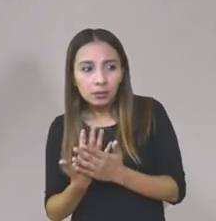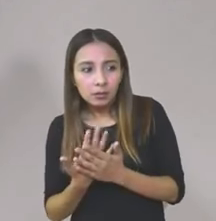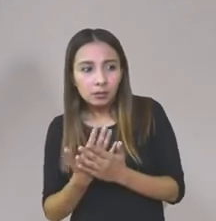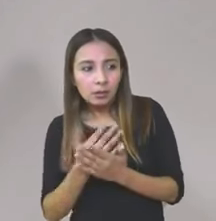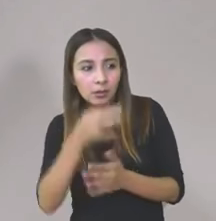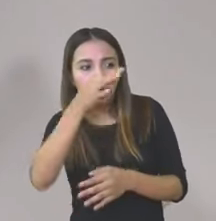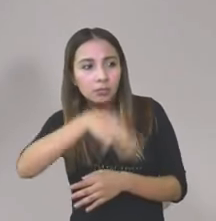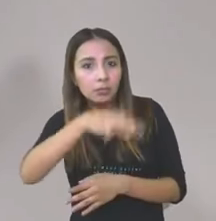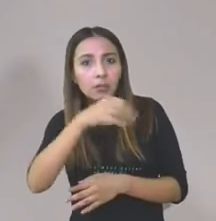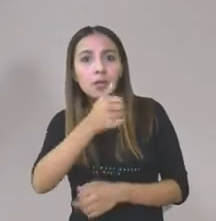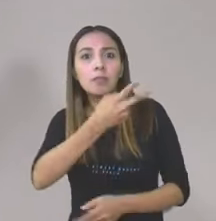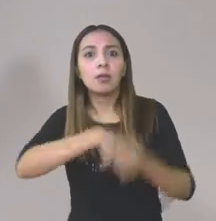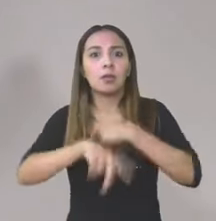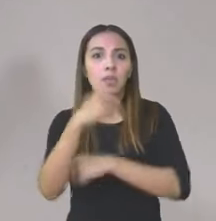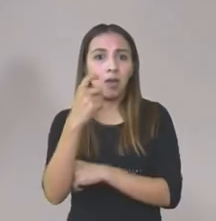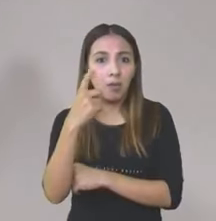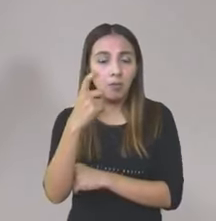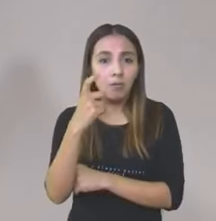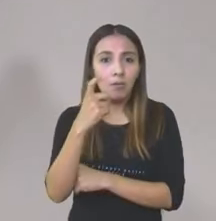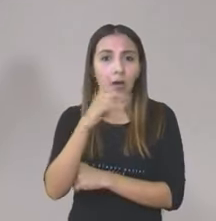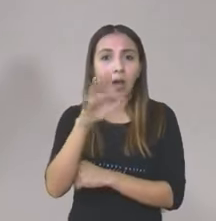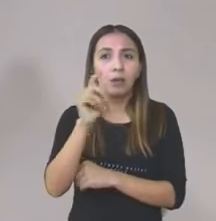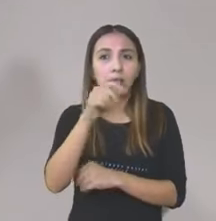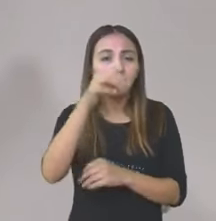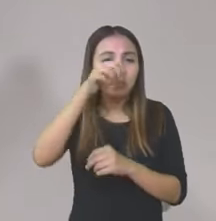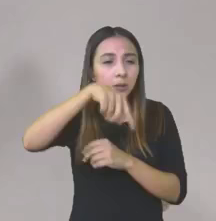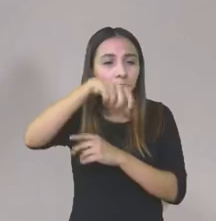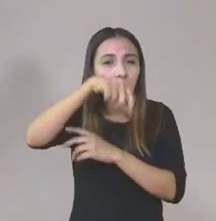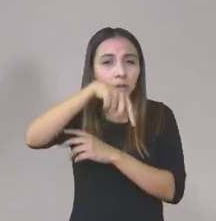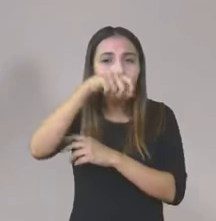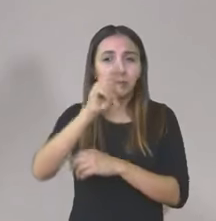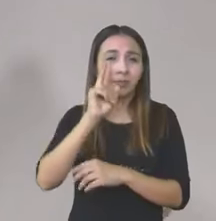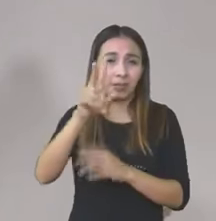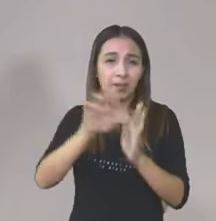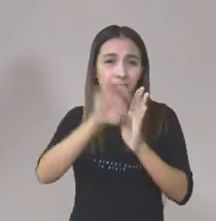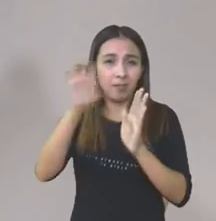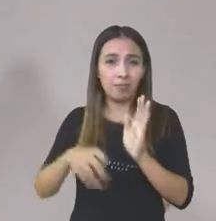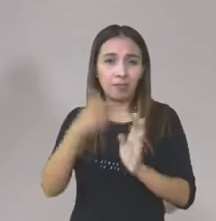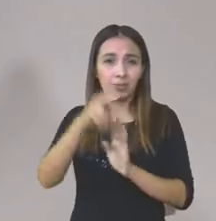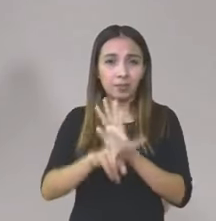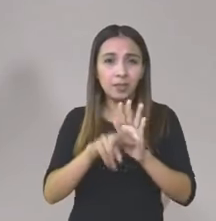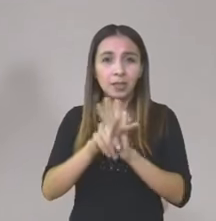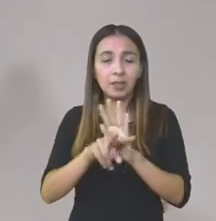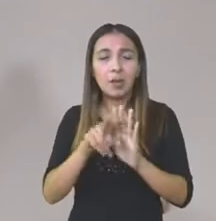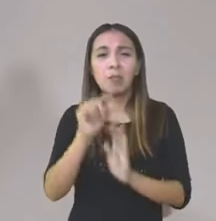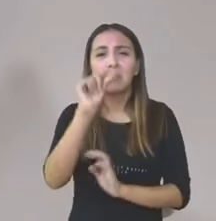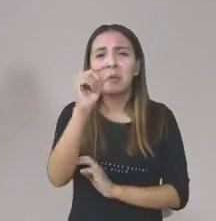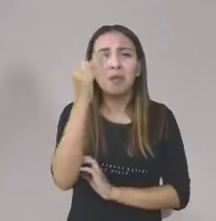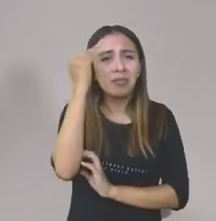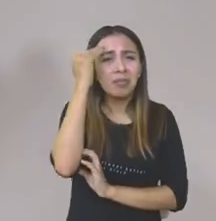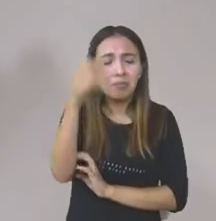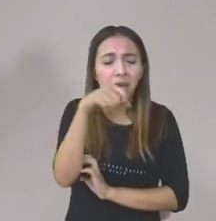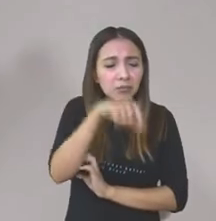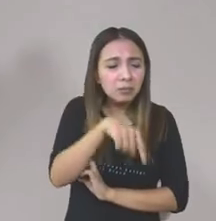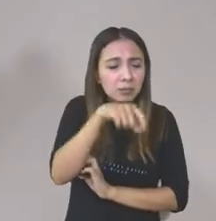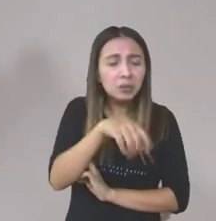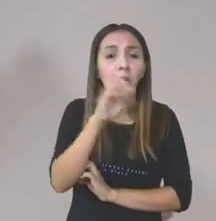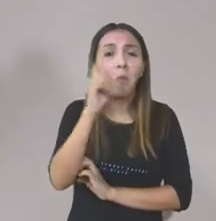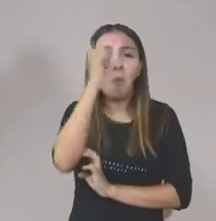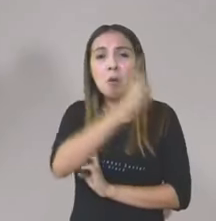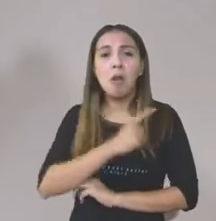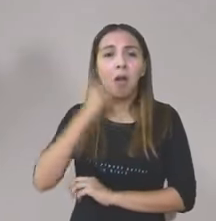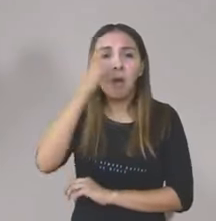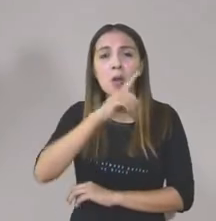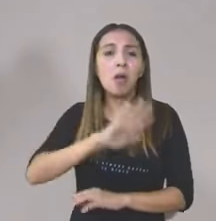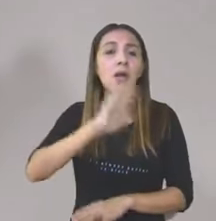llegue el agua a sus casas, a cuentagotas, como lo que estamos viendo en esta imagen, y por unos minutos o cuando mucho una hora.